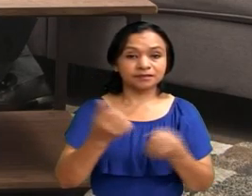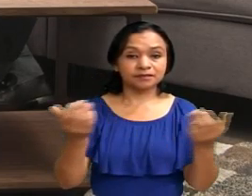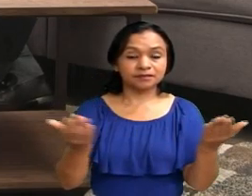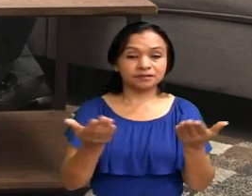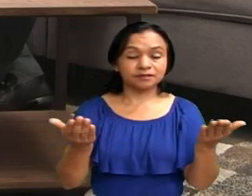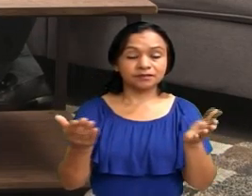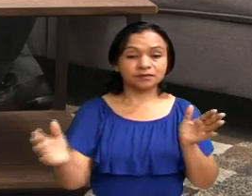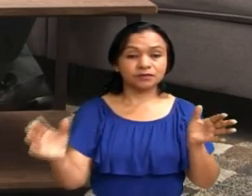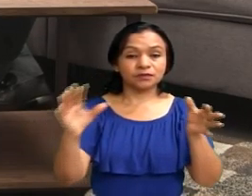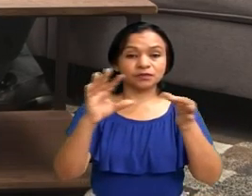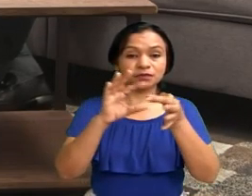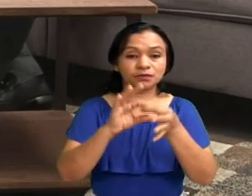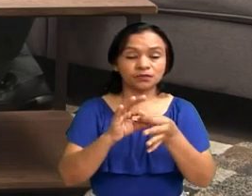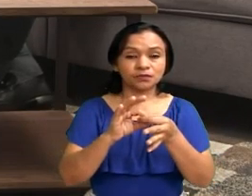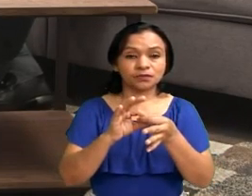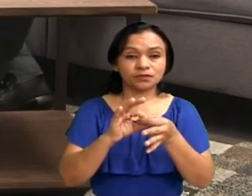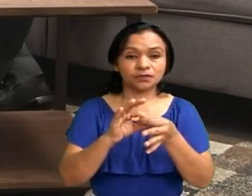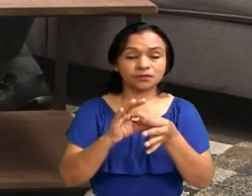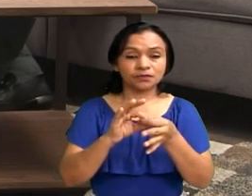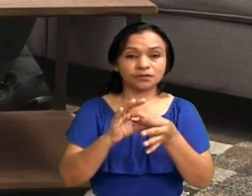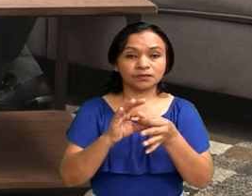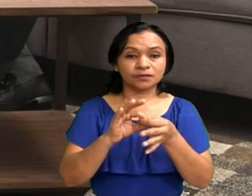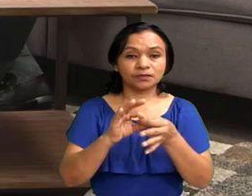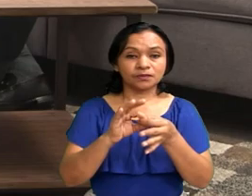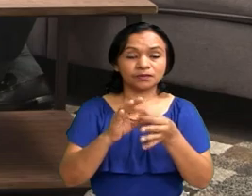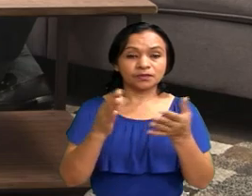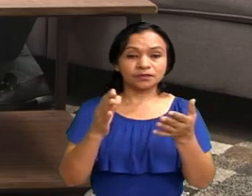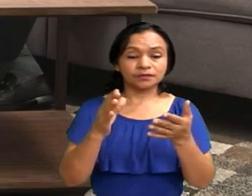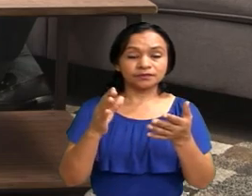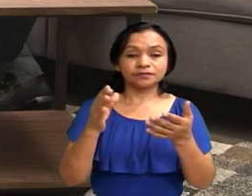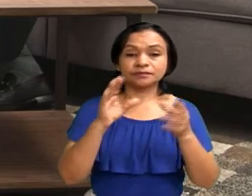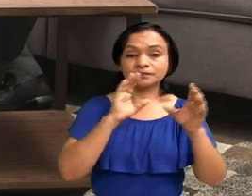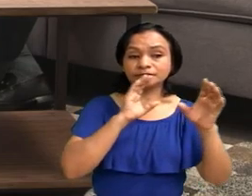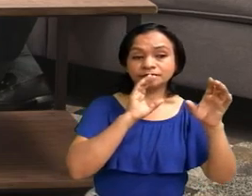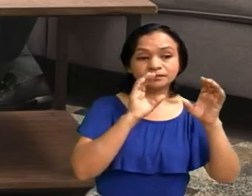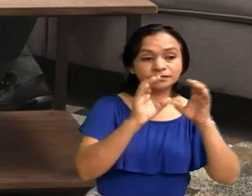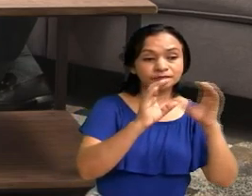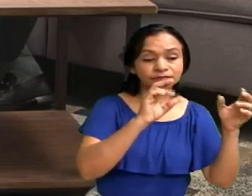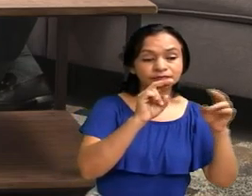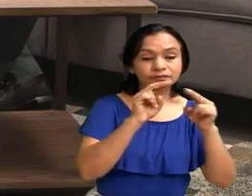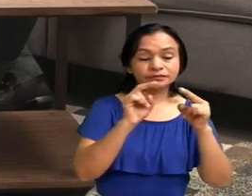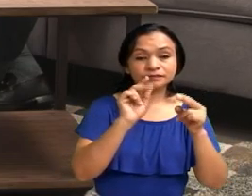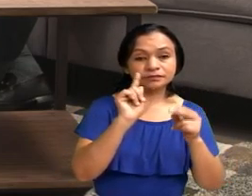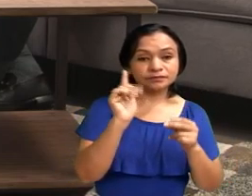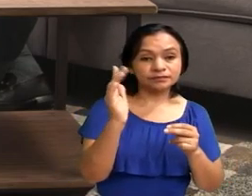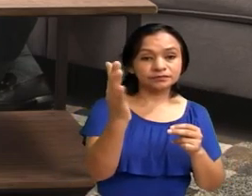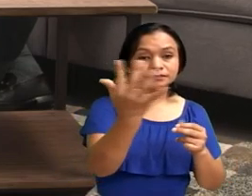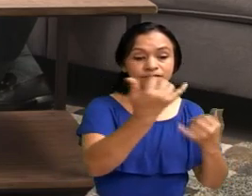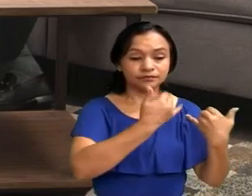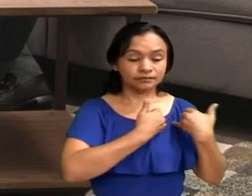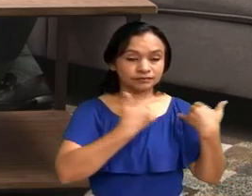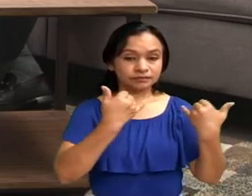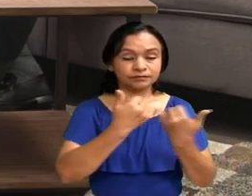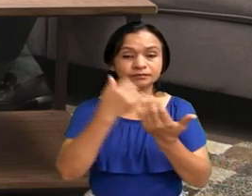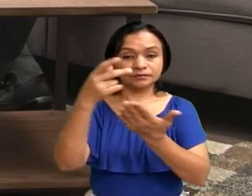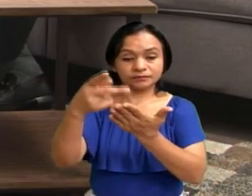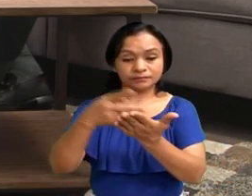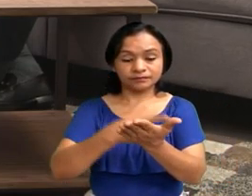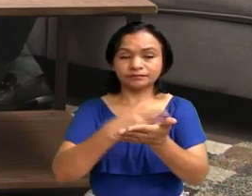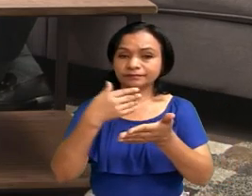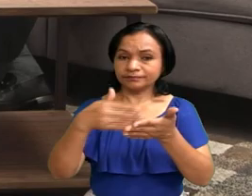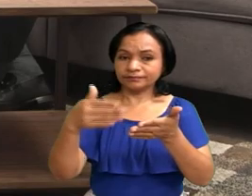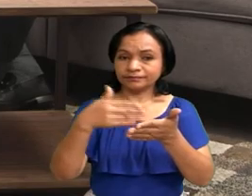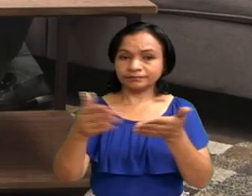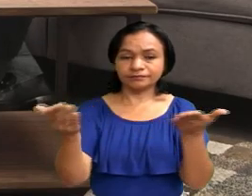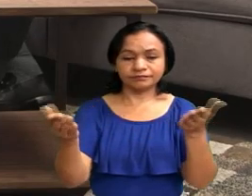en conjunto. Nosotros tenemos una comunicación con todas las instituciones para poder que todos estos proyectos sean ágiles, porque